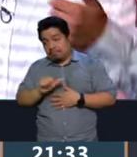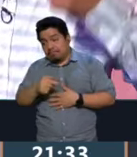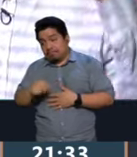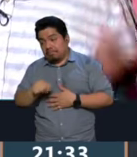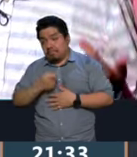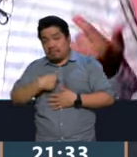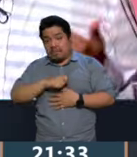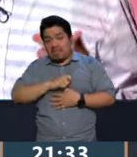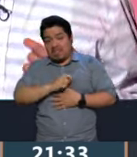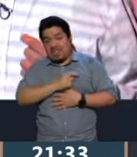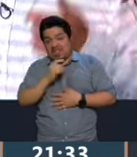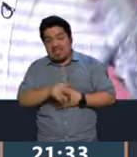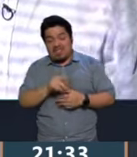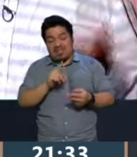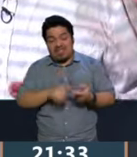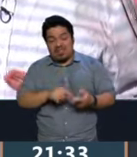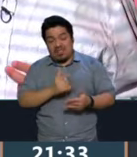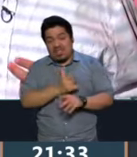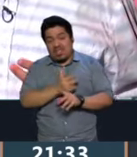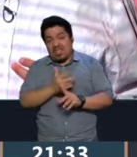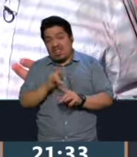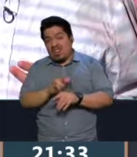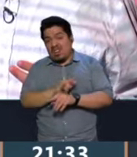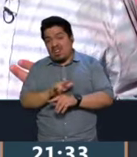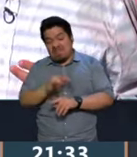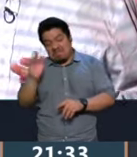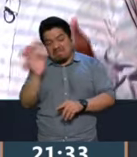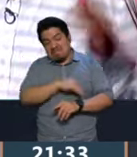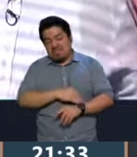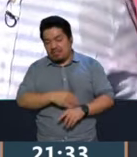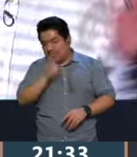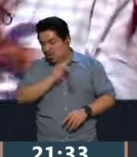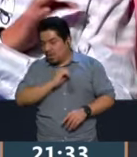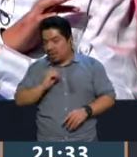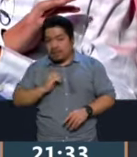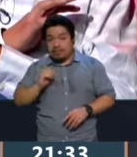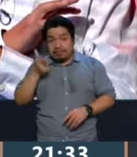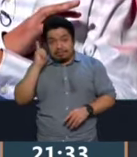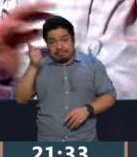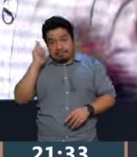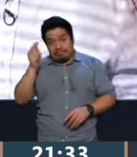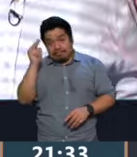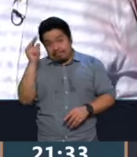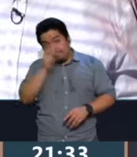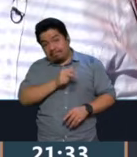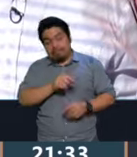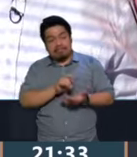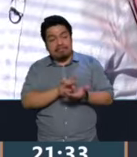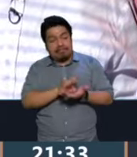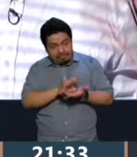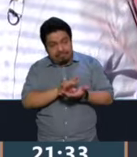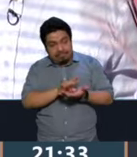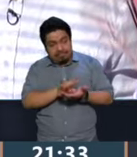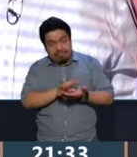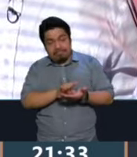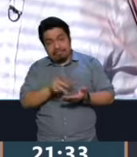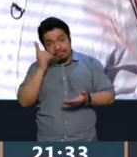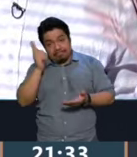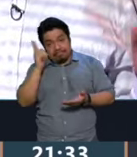transfóbica, homofóbica, de lo más conservador que tiene esta ciudad, y que yo espero que Miguel Hidalgo la manden al basurero de la